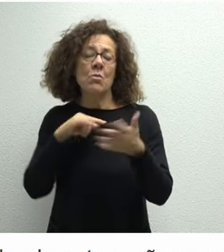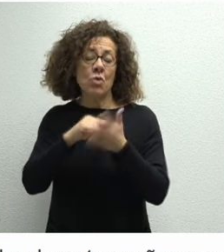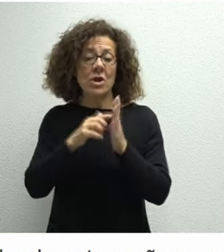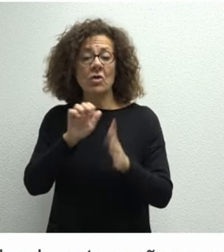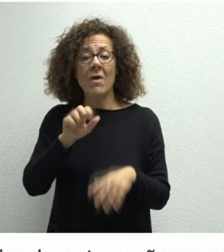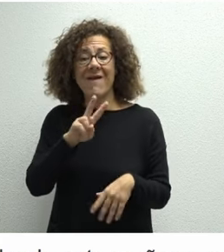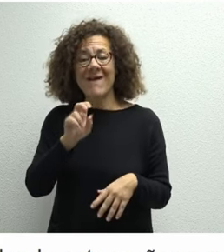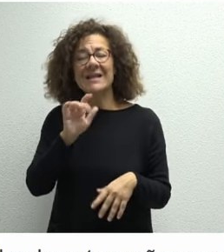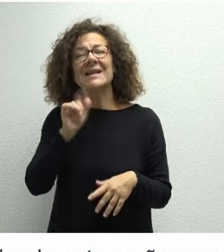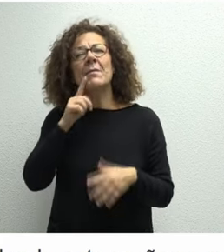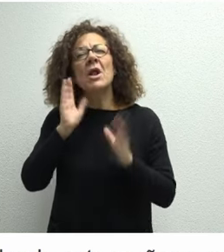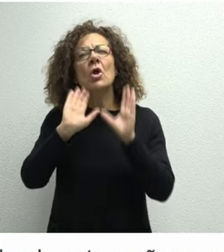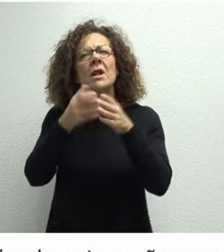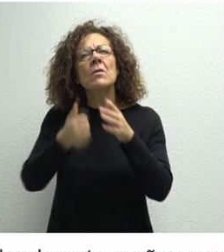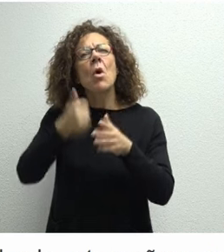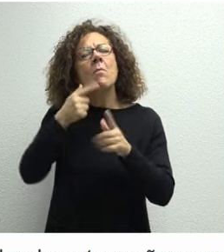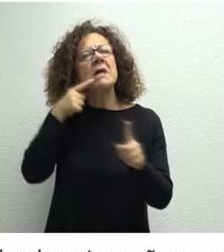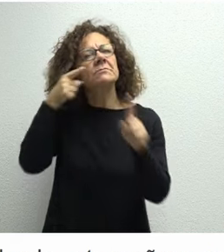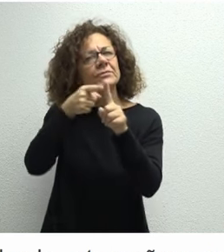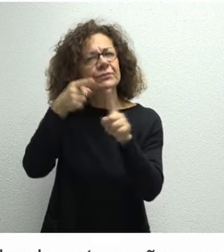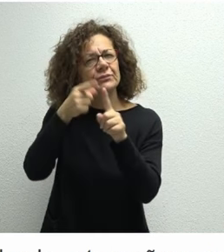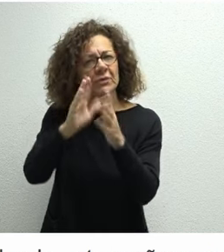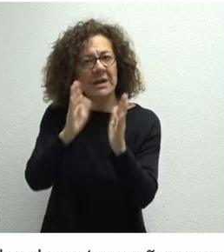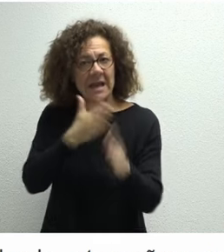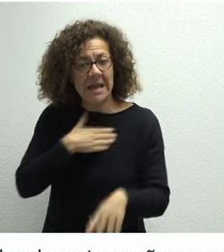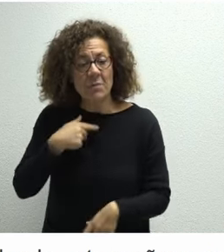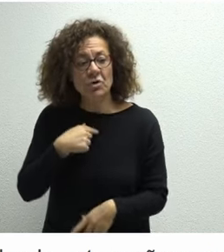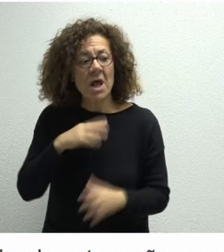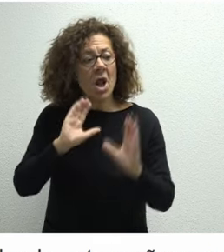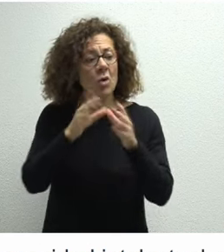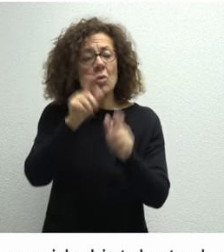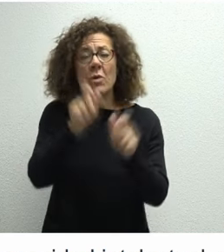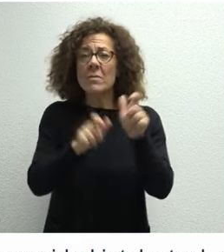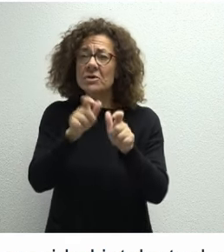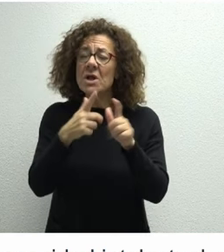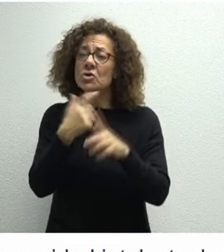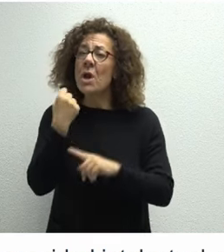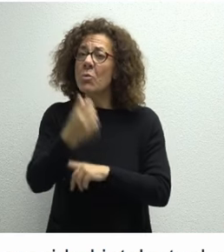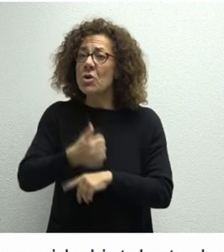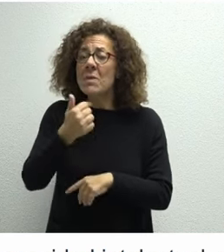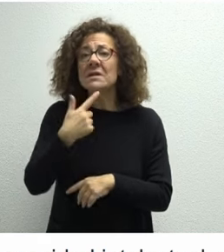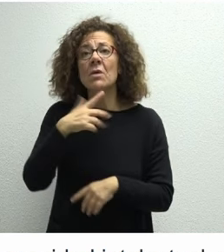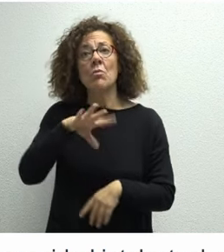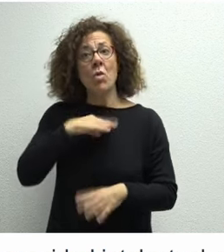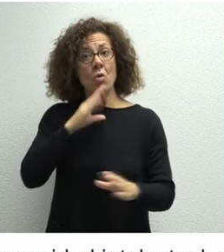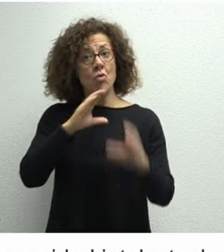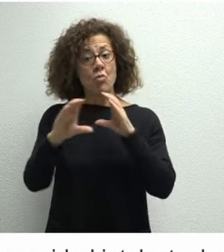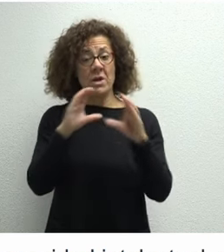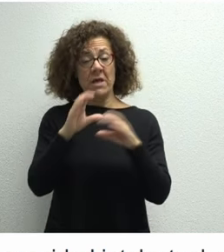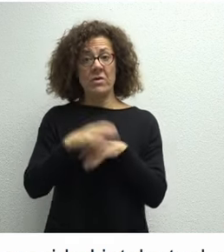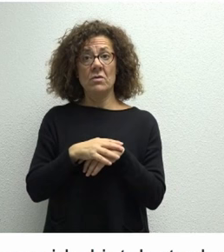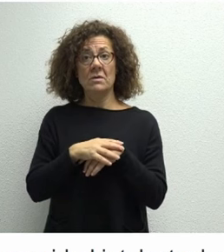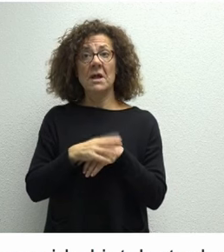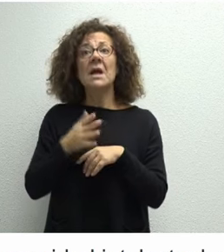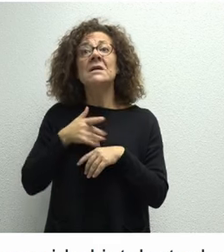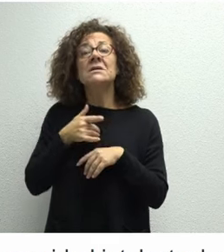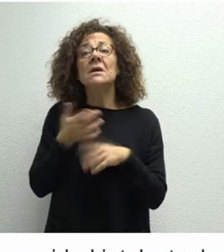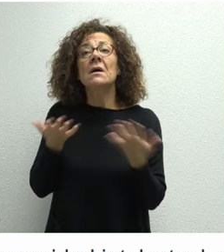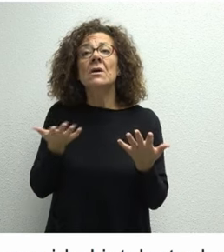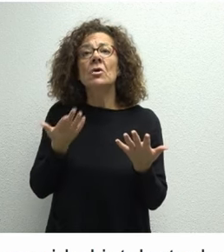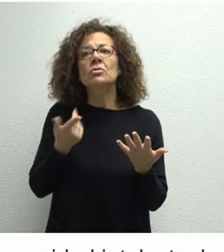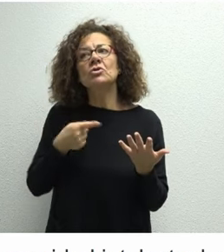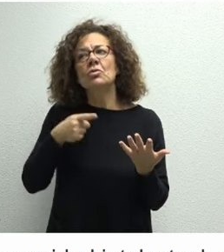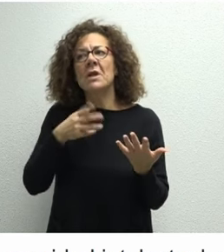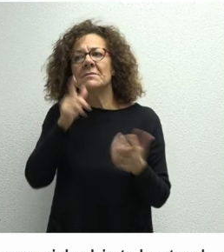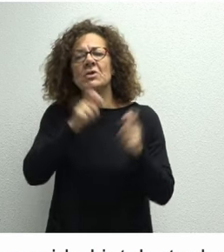al que también más énfasis queríamos hacer No ese grupo de personas con grandes de apoyo con de comunicación que lo que decimos nuestro coletivo pues son un poco las